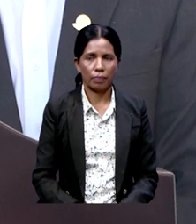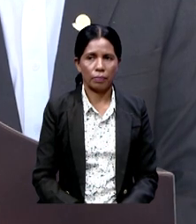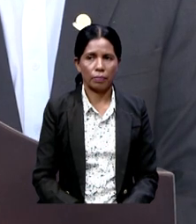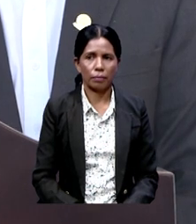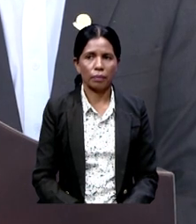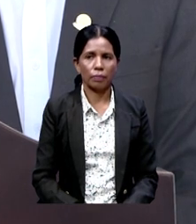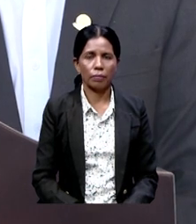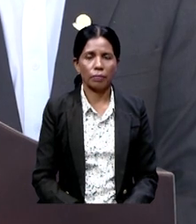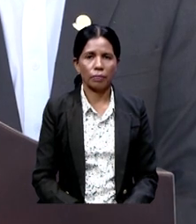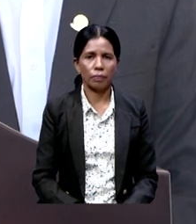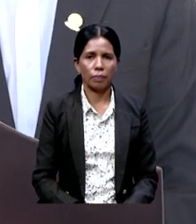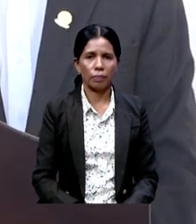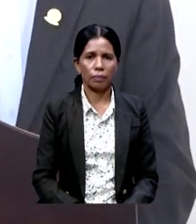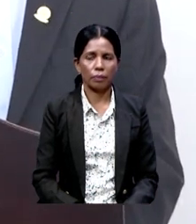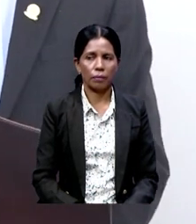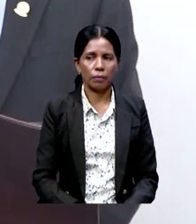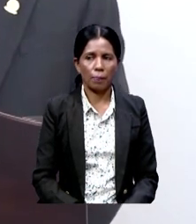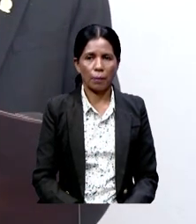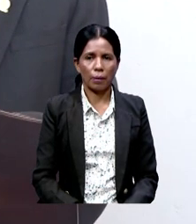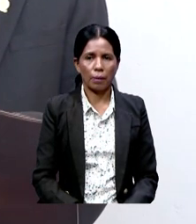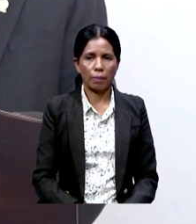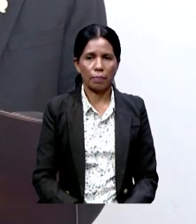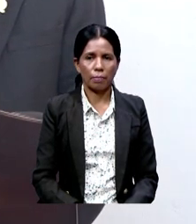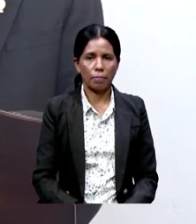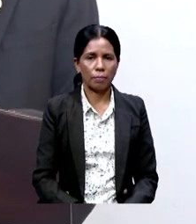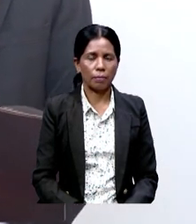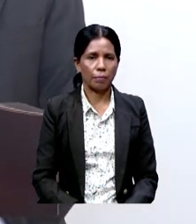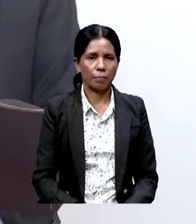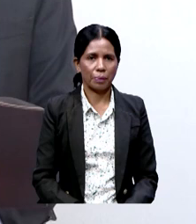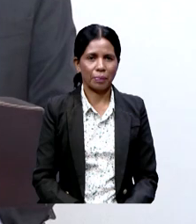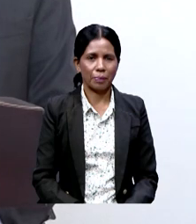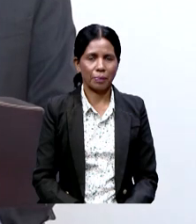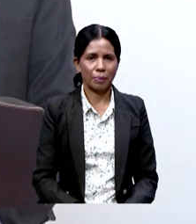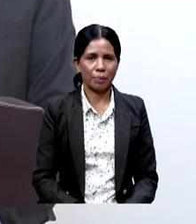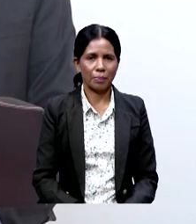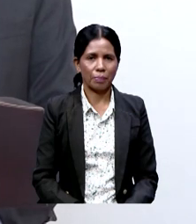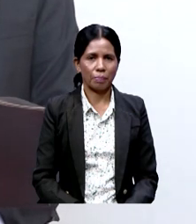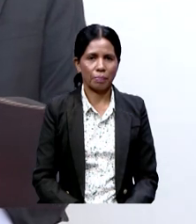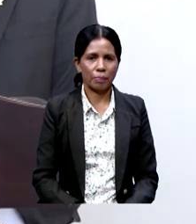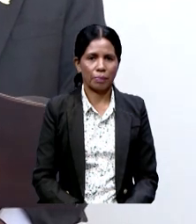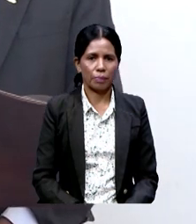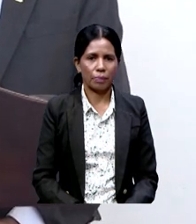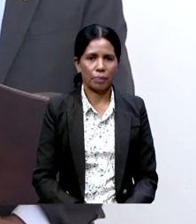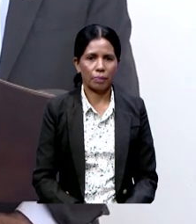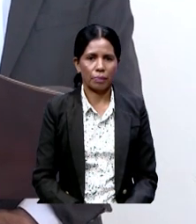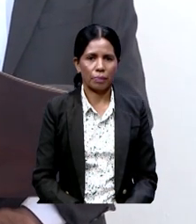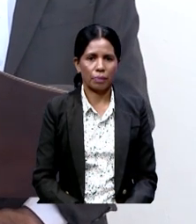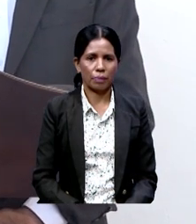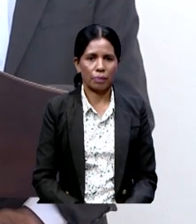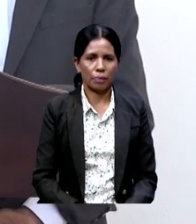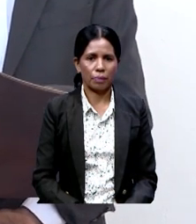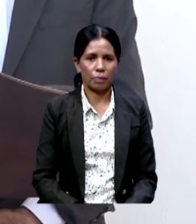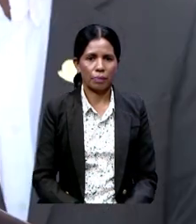que una vez más nuestros hermanos timorenses y cubanos estén juntos en la formación de recursos